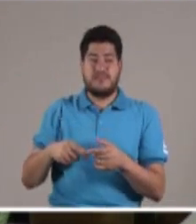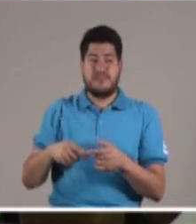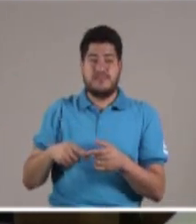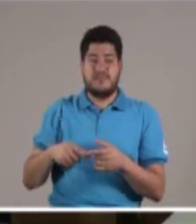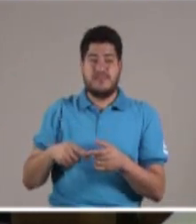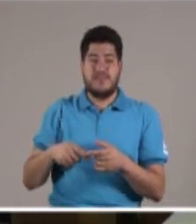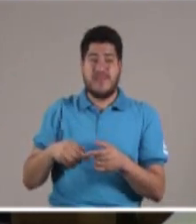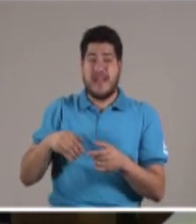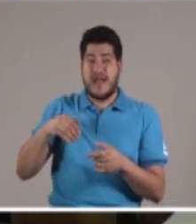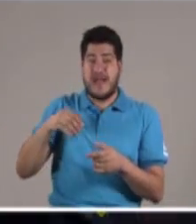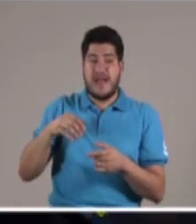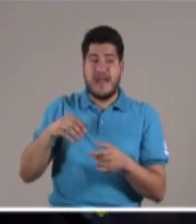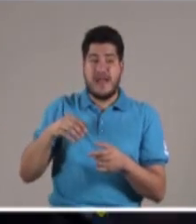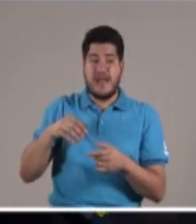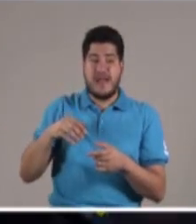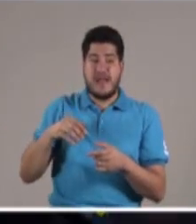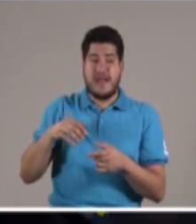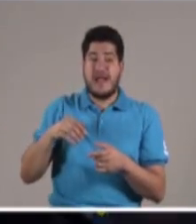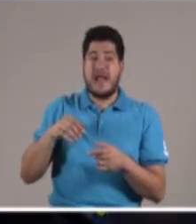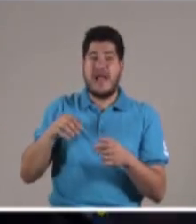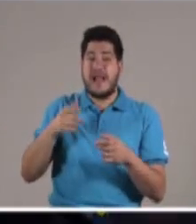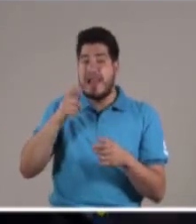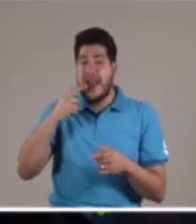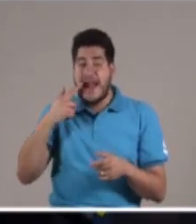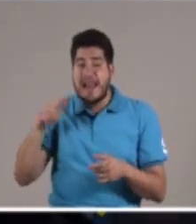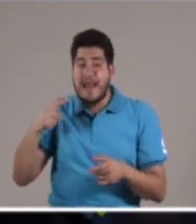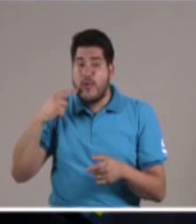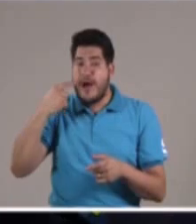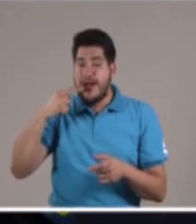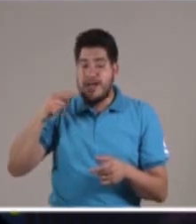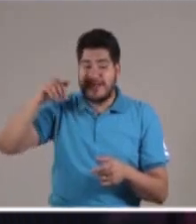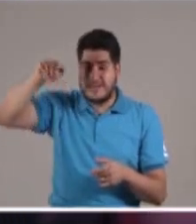y saca la lengua como que fuera un cucharón